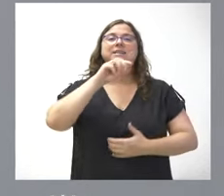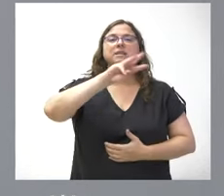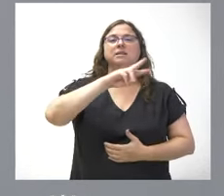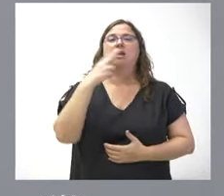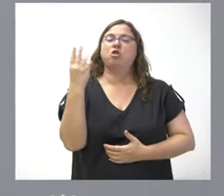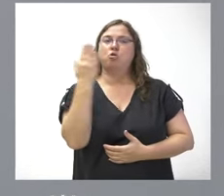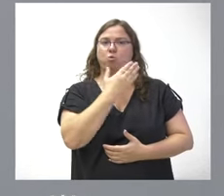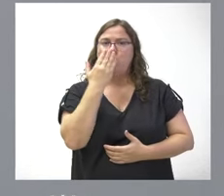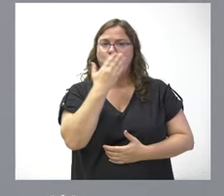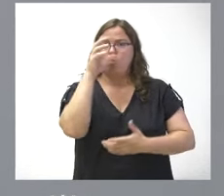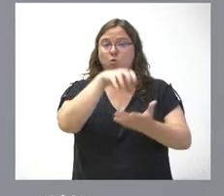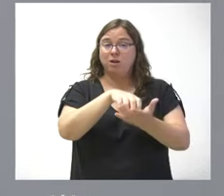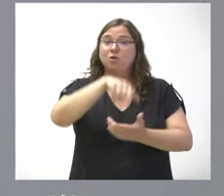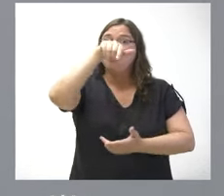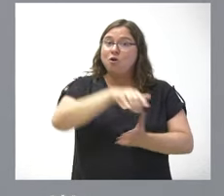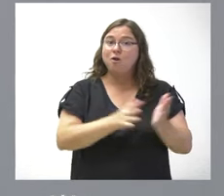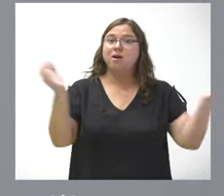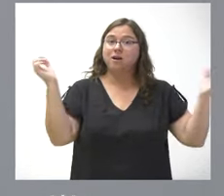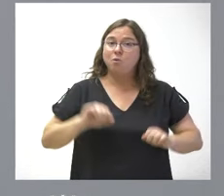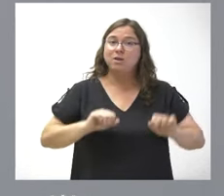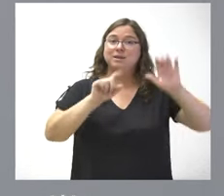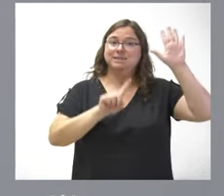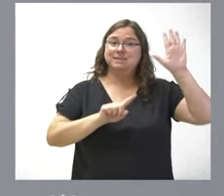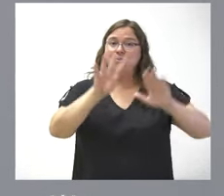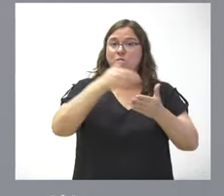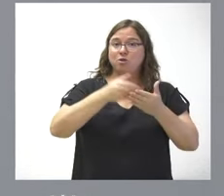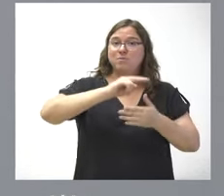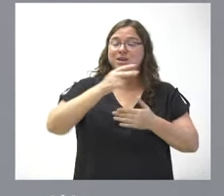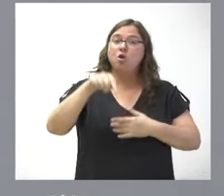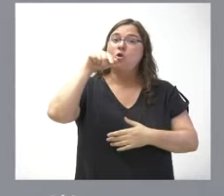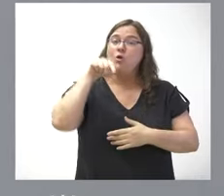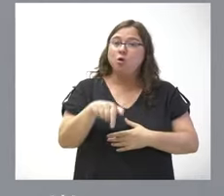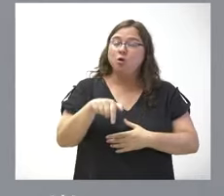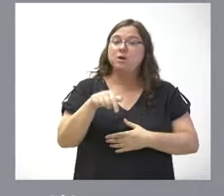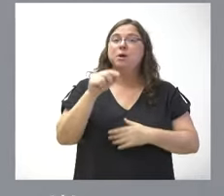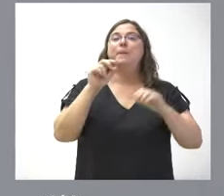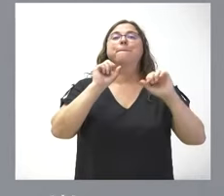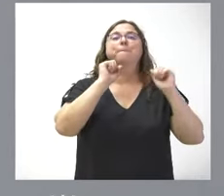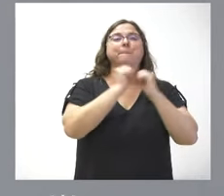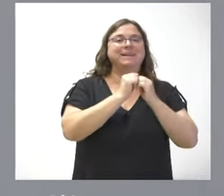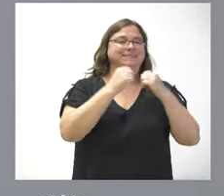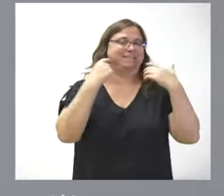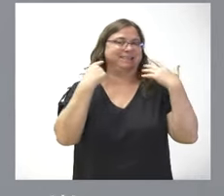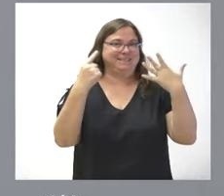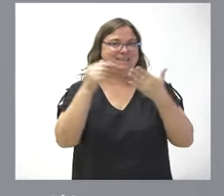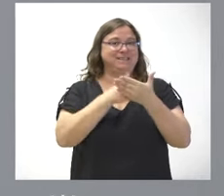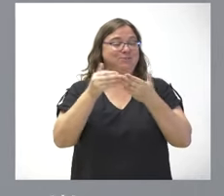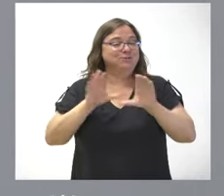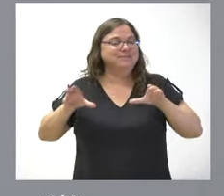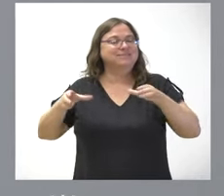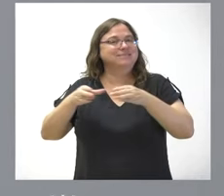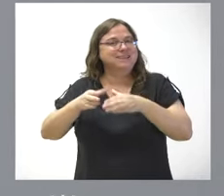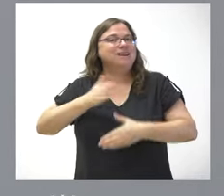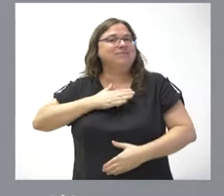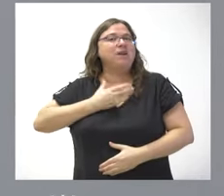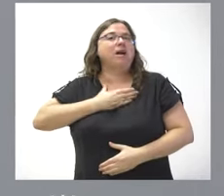pero el acuerdo de hoy de esos 64 millones de de euros aborda algo más de 26 millones que es lo que corresponde a los centros titularidad